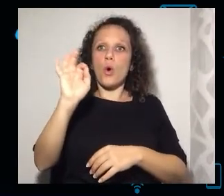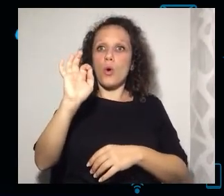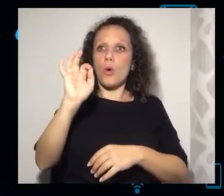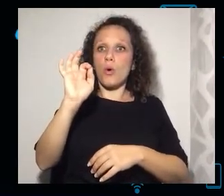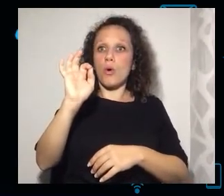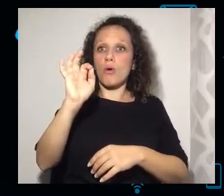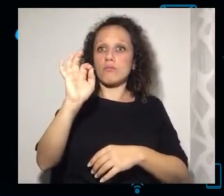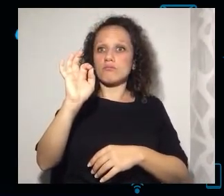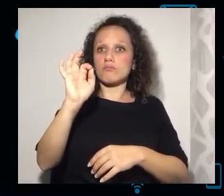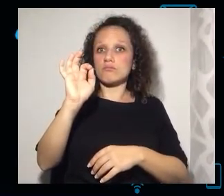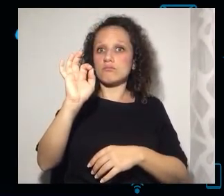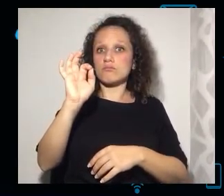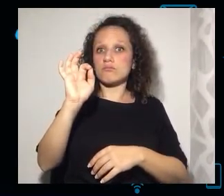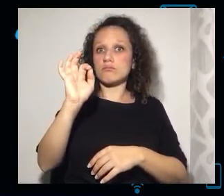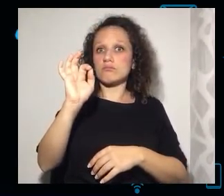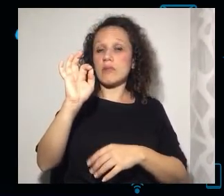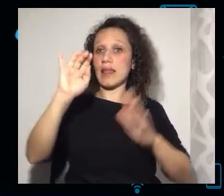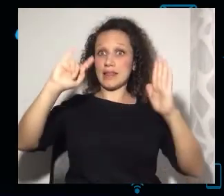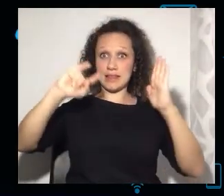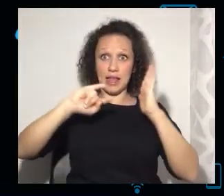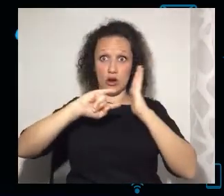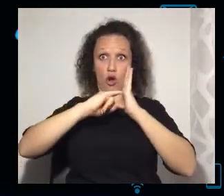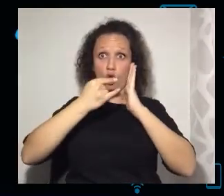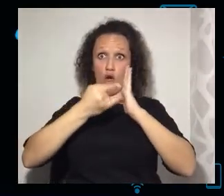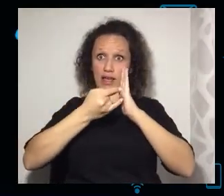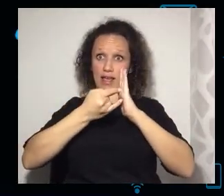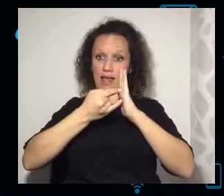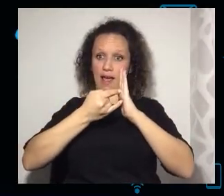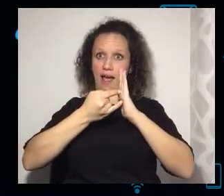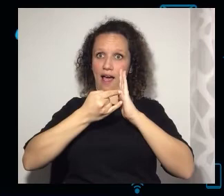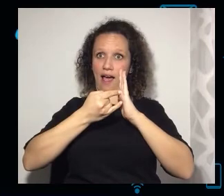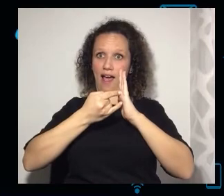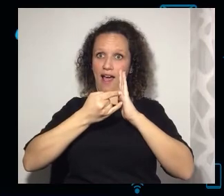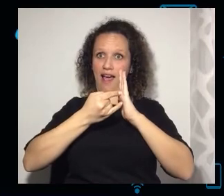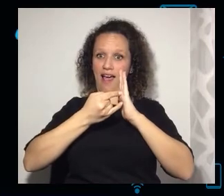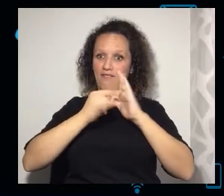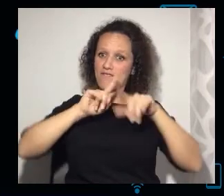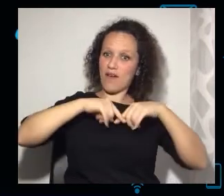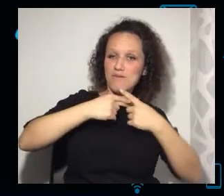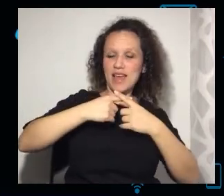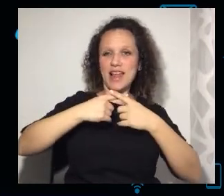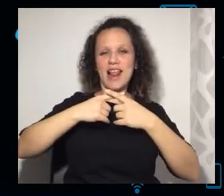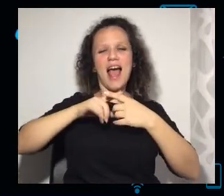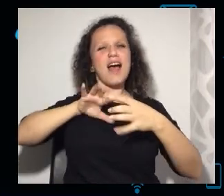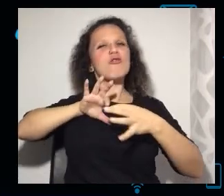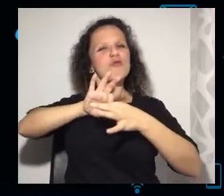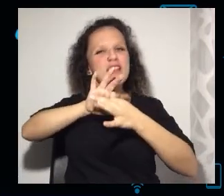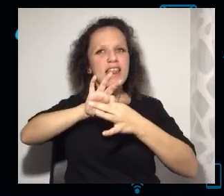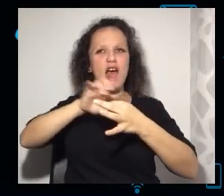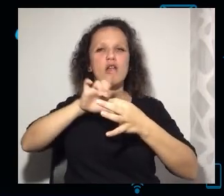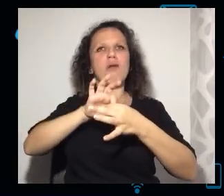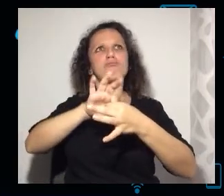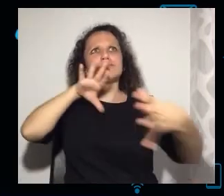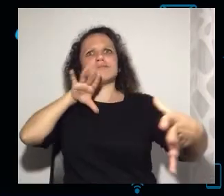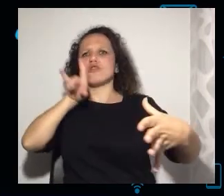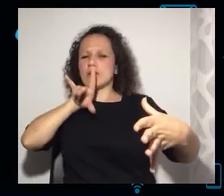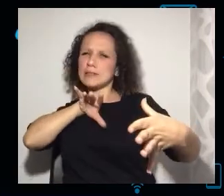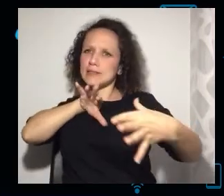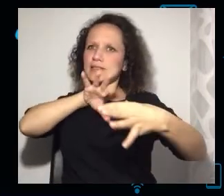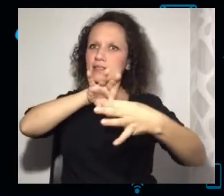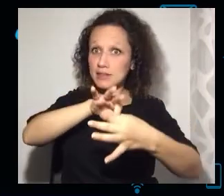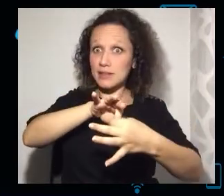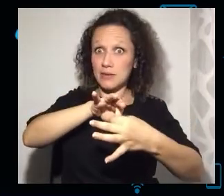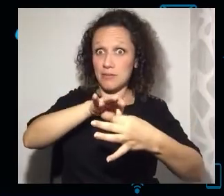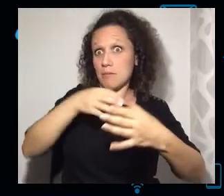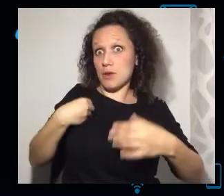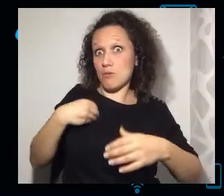ayudar a que la tecnología nos una y no nos separe todo lo que hagamos en casa y luego eso